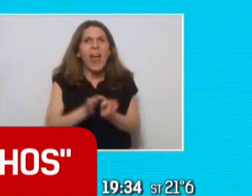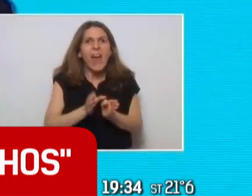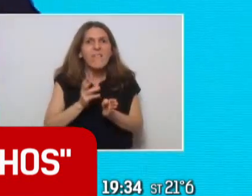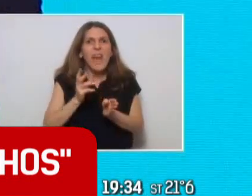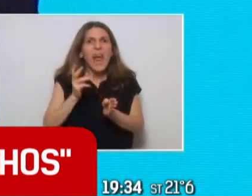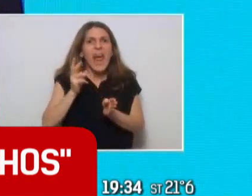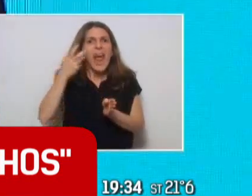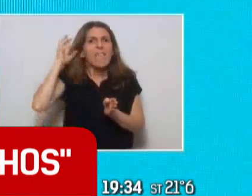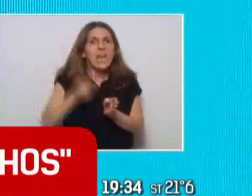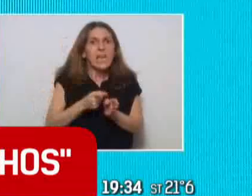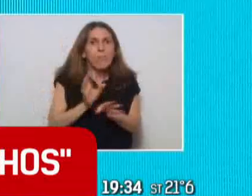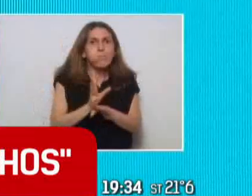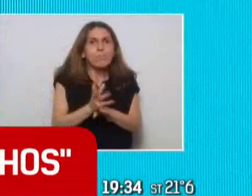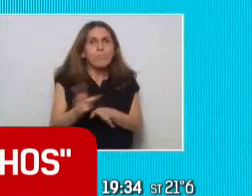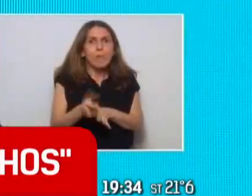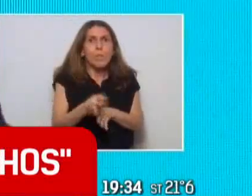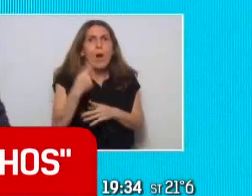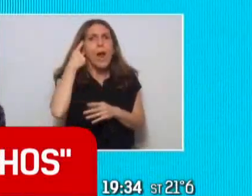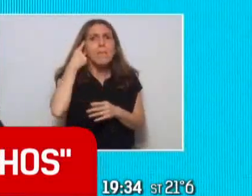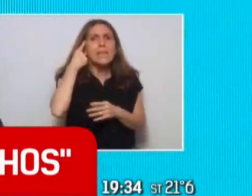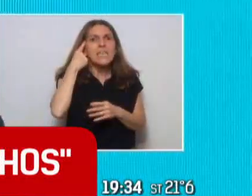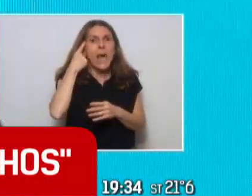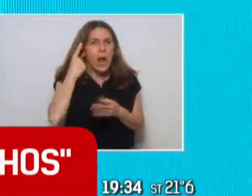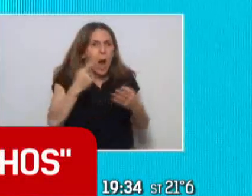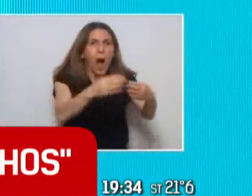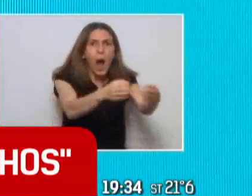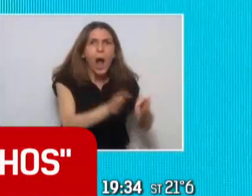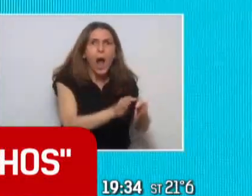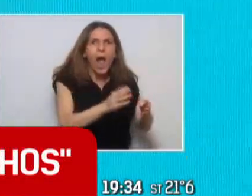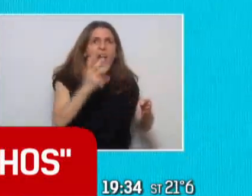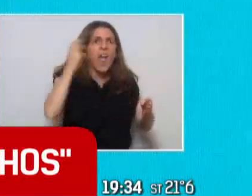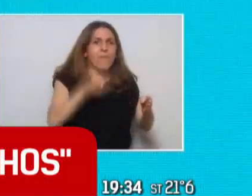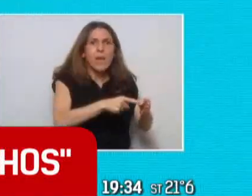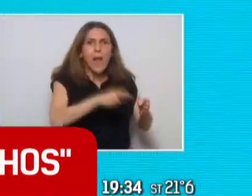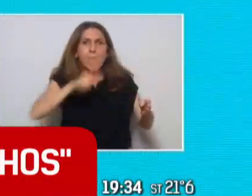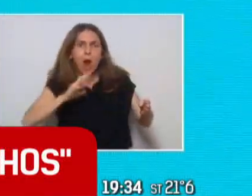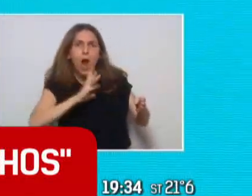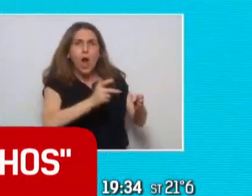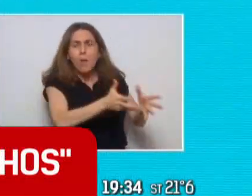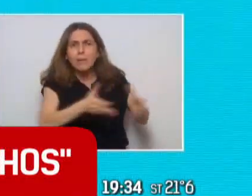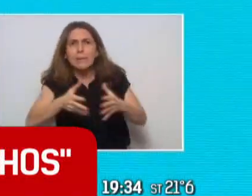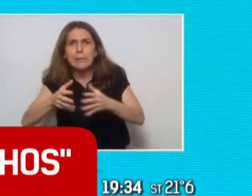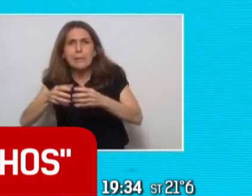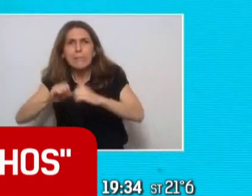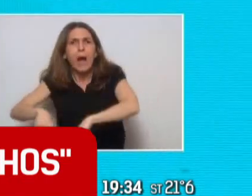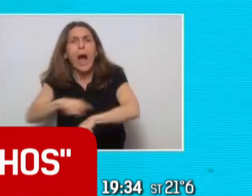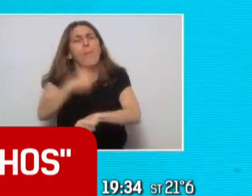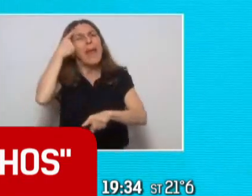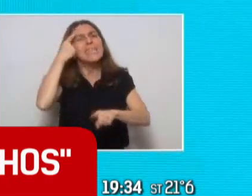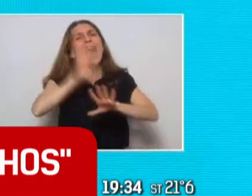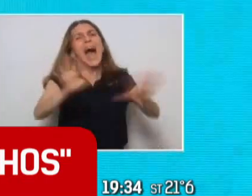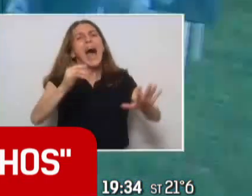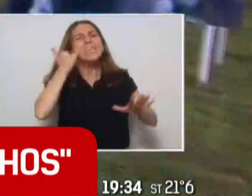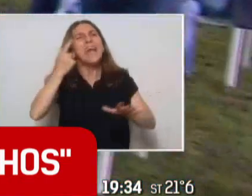presente. Pensaron que robando el cadáver de Evita iban a borrarlo de la memoria de los argentinos. Pero